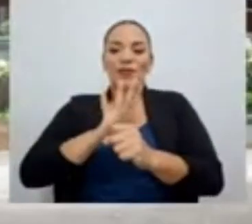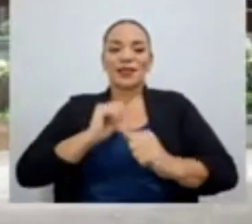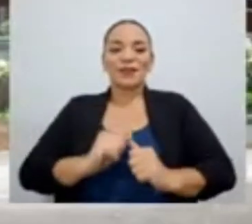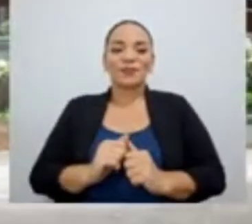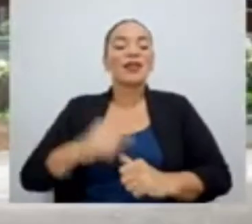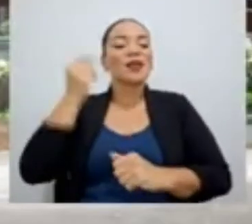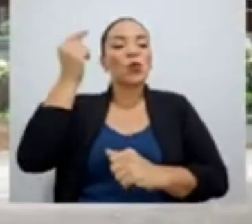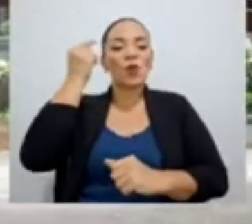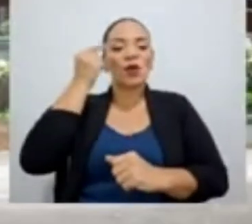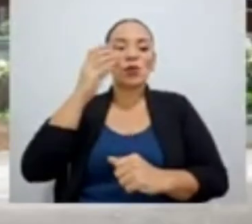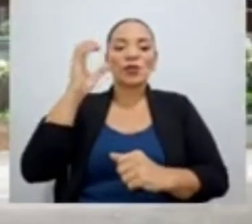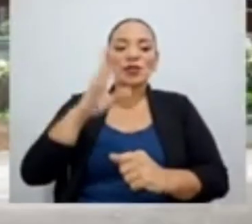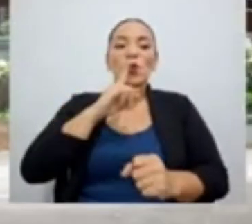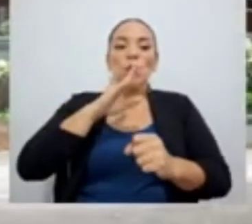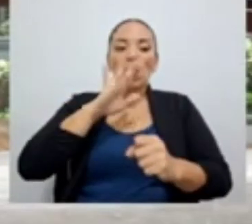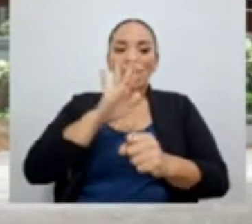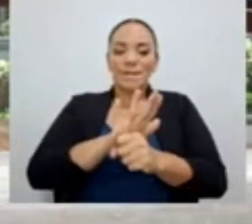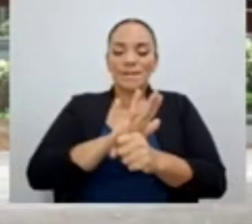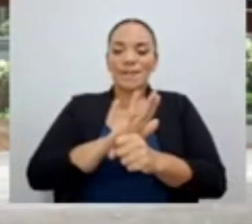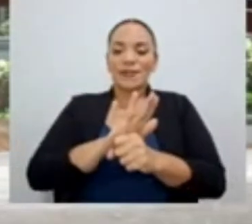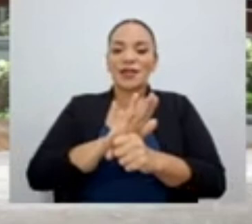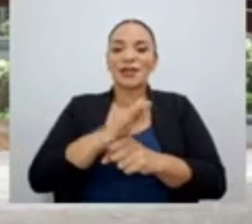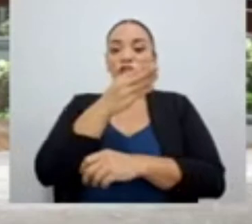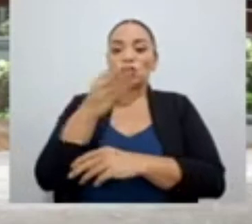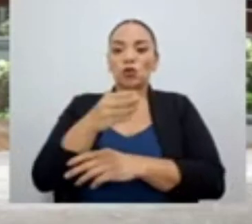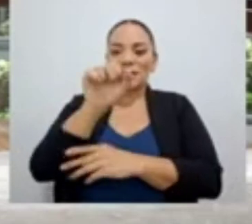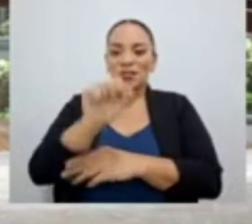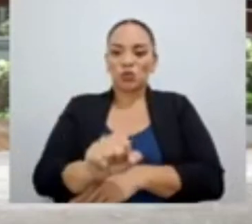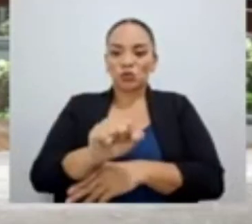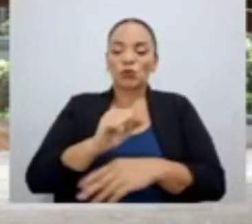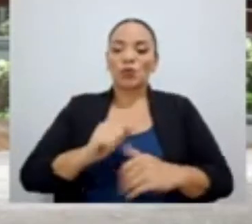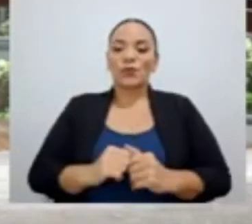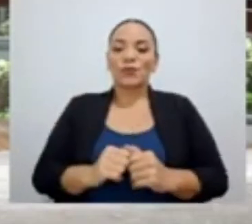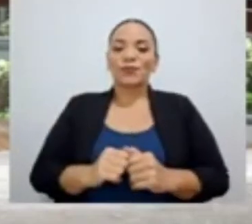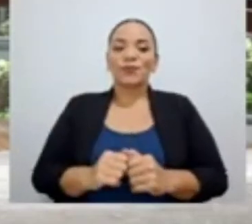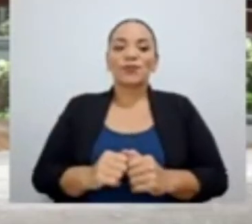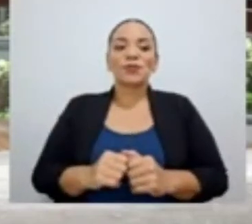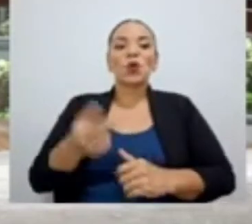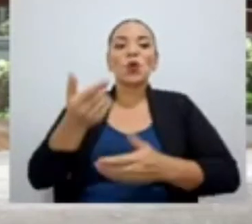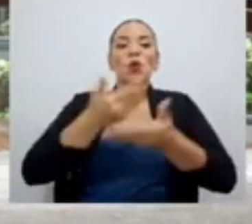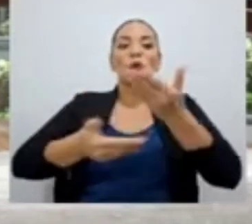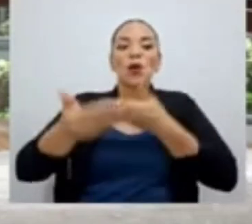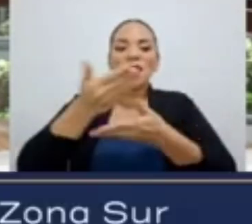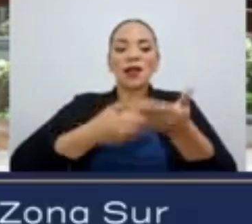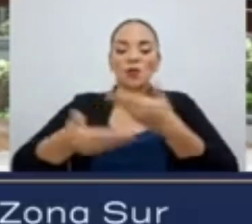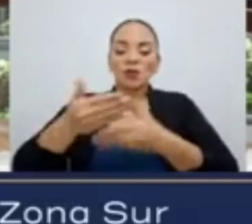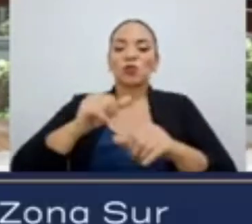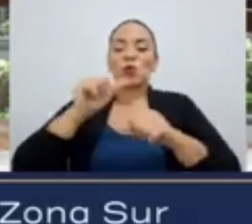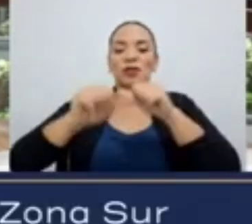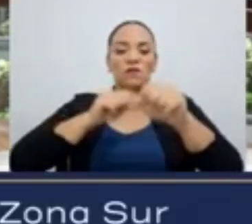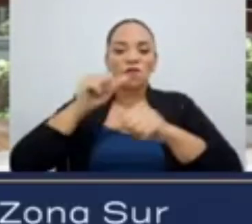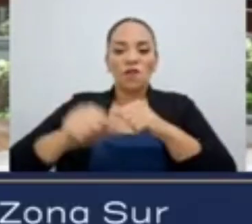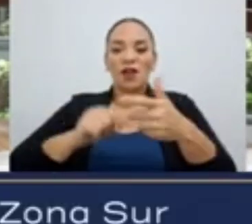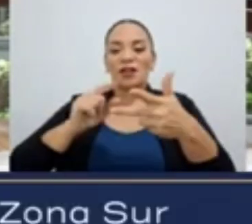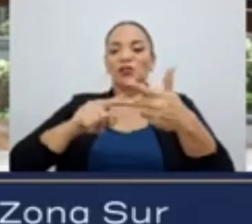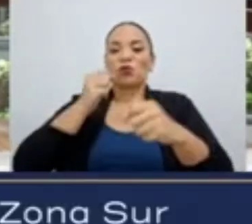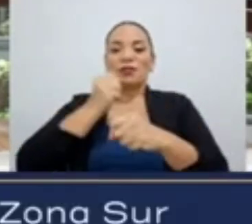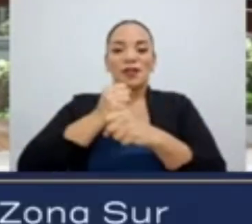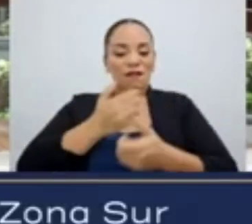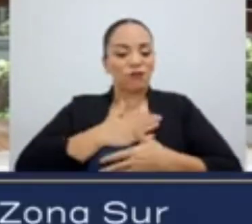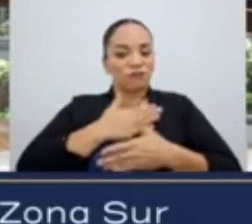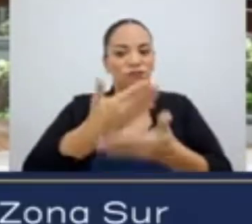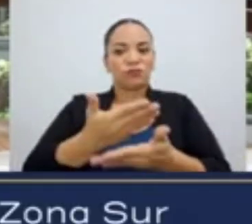el gobierno cumple con la zona sur y ponemos nuestra colaboración, esfuerzo y trabajo para que